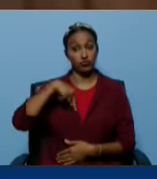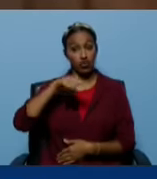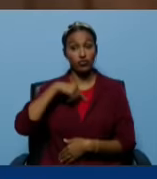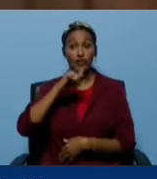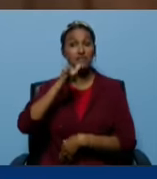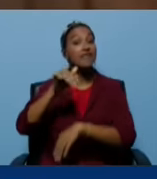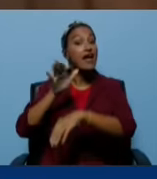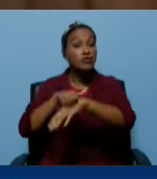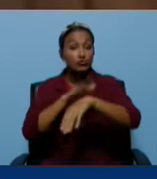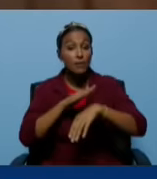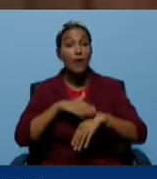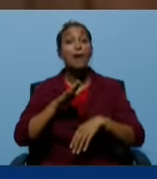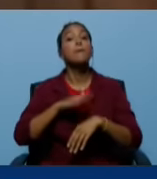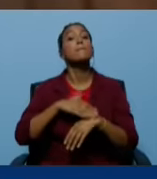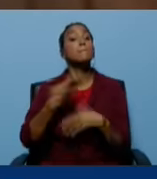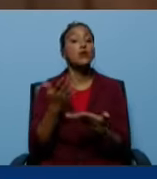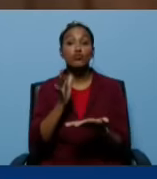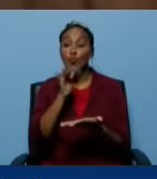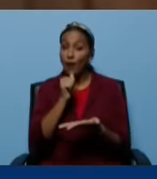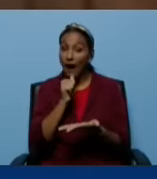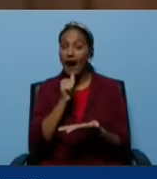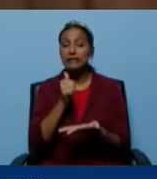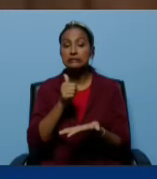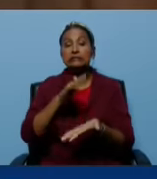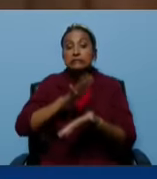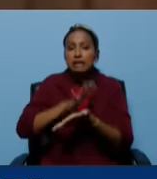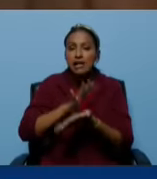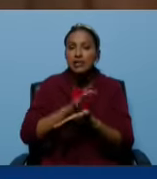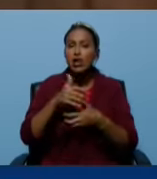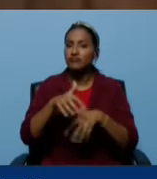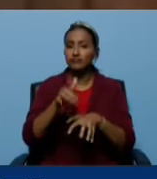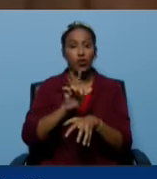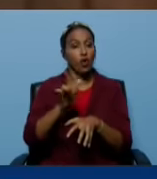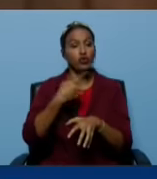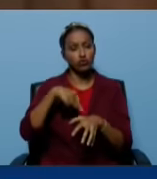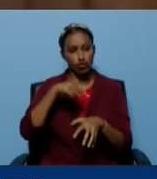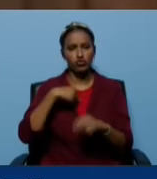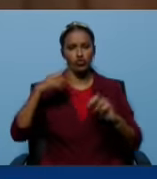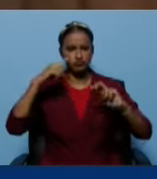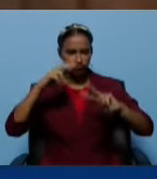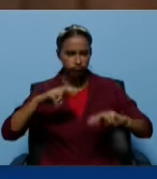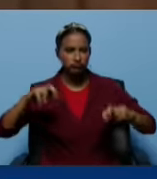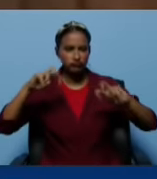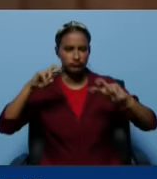procesamos, enjuiciamos y que están en pleno proceso. Por lo tanto,